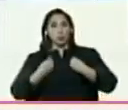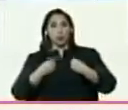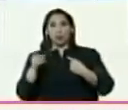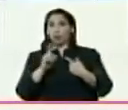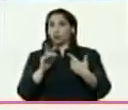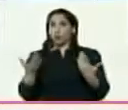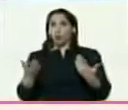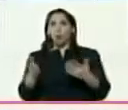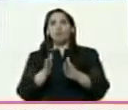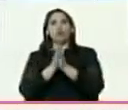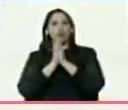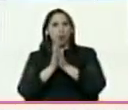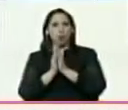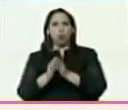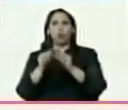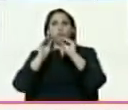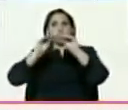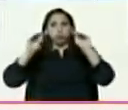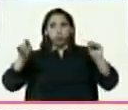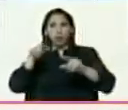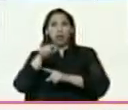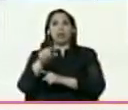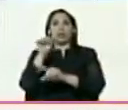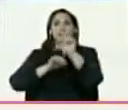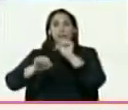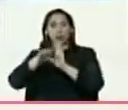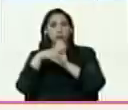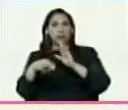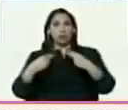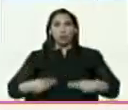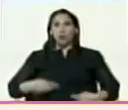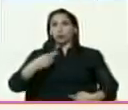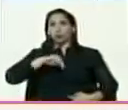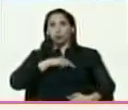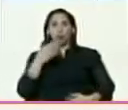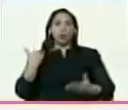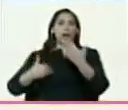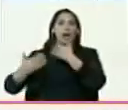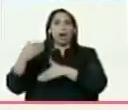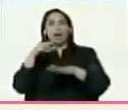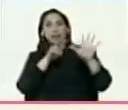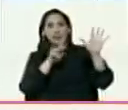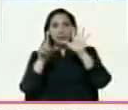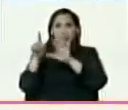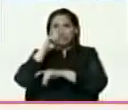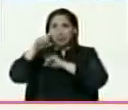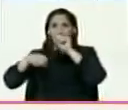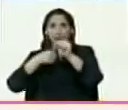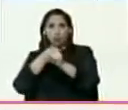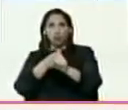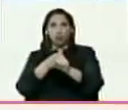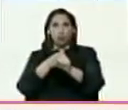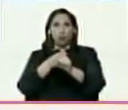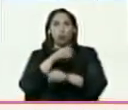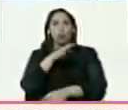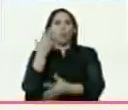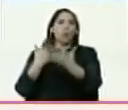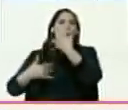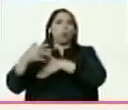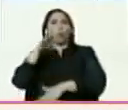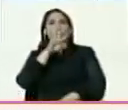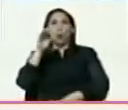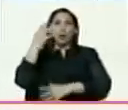advertimos de ello como defensores derechos humanos que hemos sido desde el año 76 cuarenta y tantos años de lucha